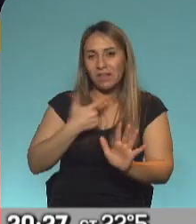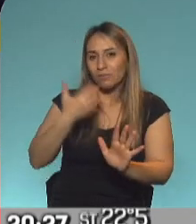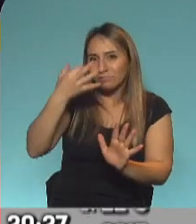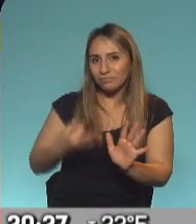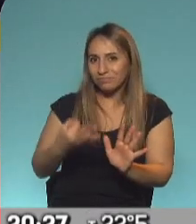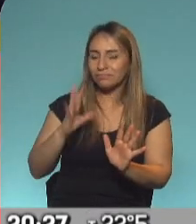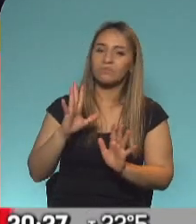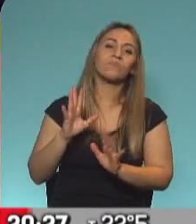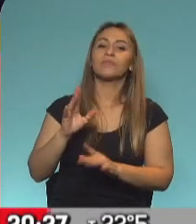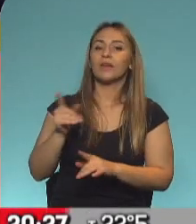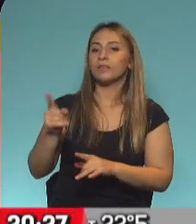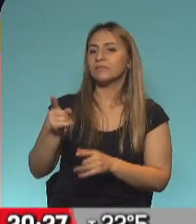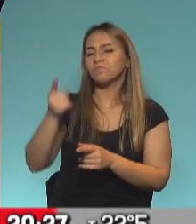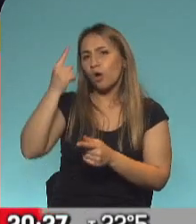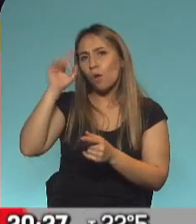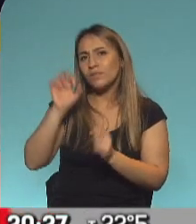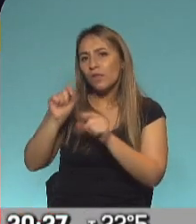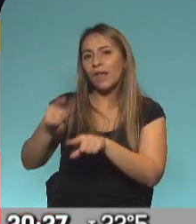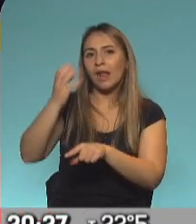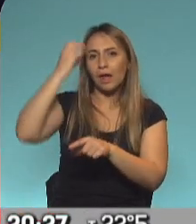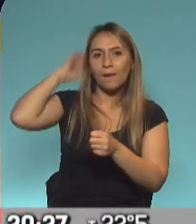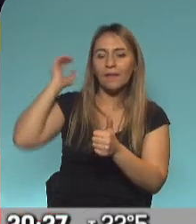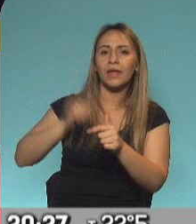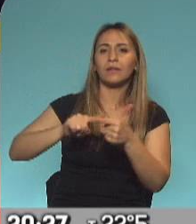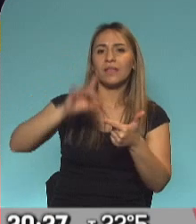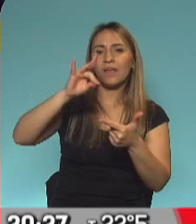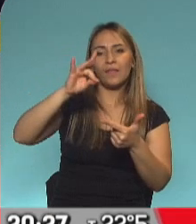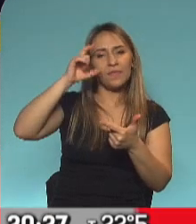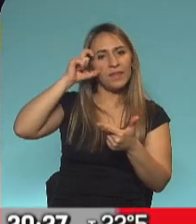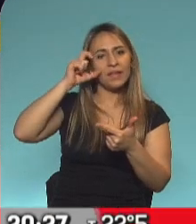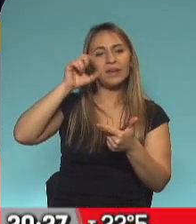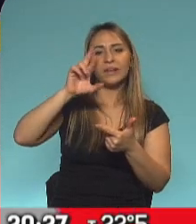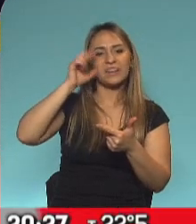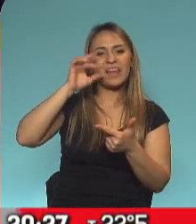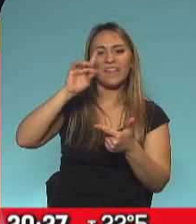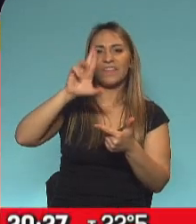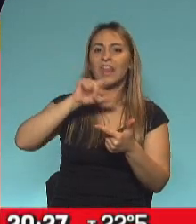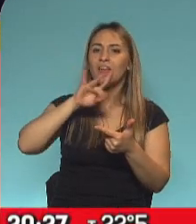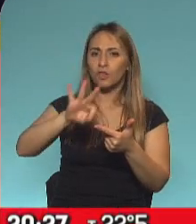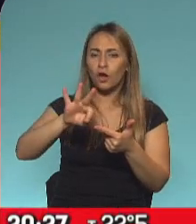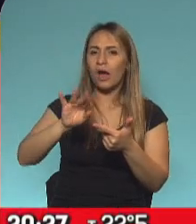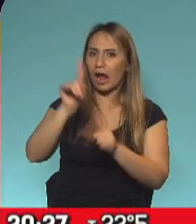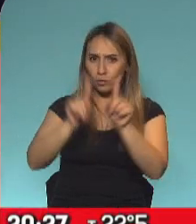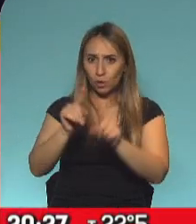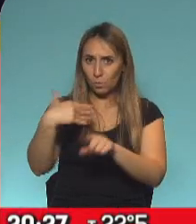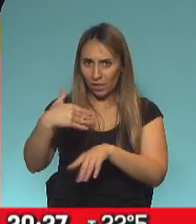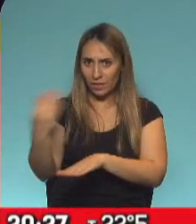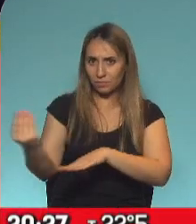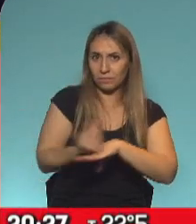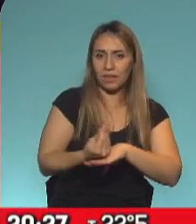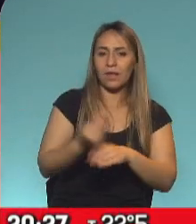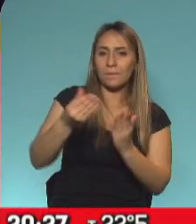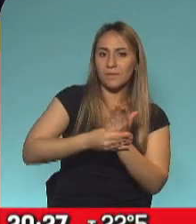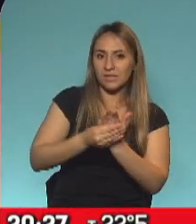qué piensa de Lavagna y qué piensa de Redrado y si descarta de lleno la posibilidad de que alguno de ellos dos ingrese al gabinete a